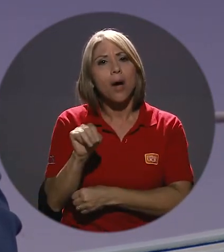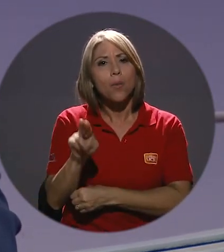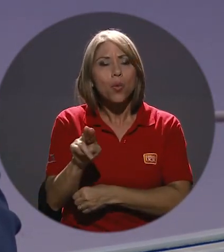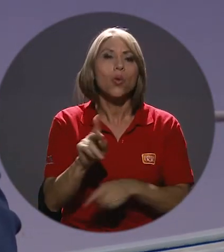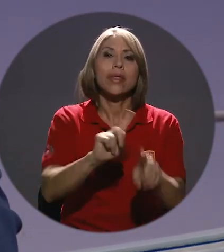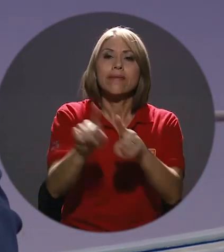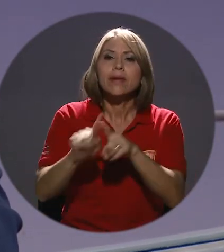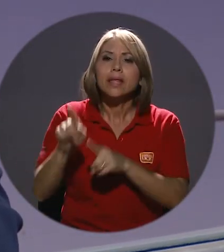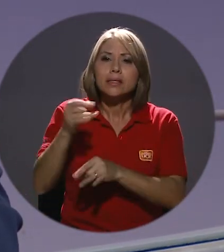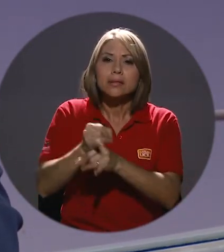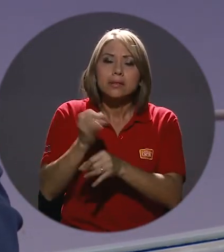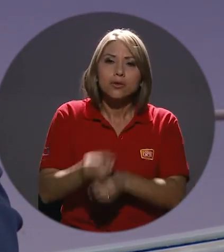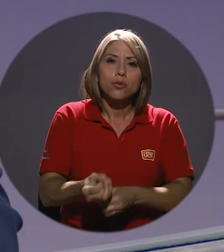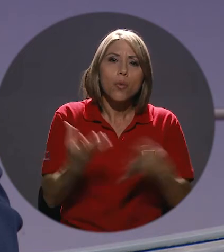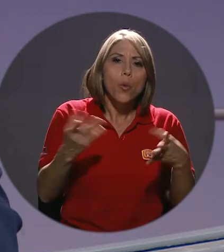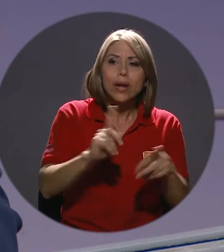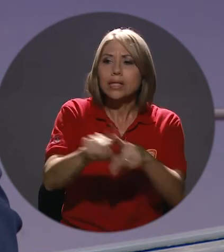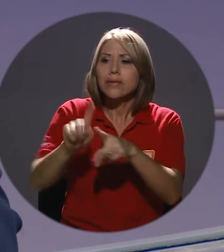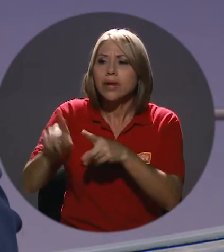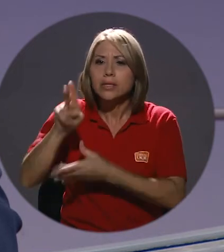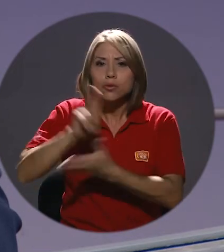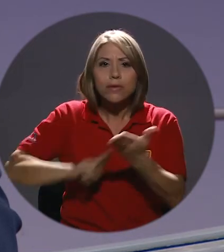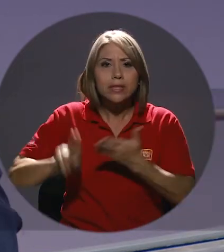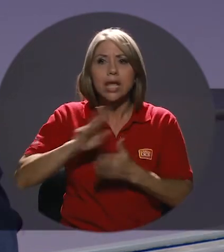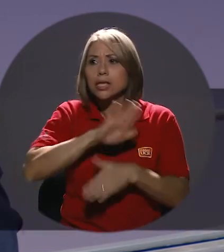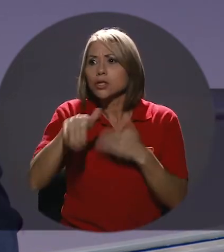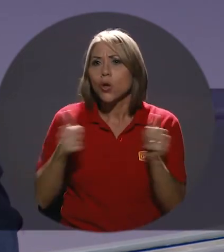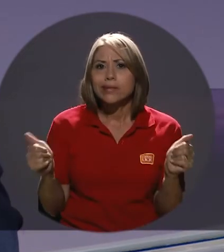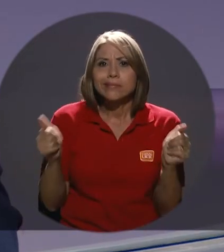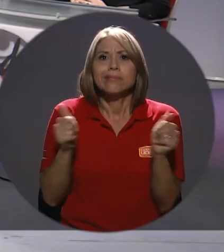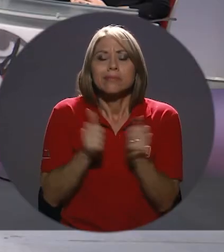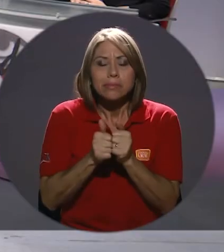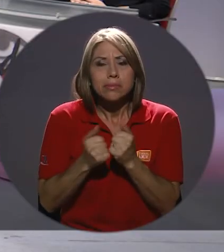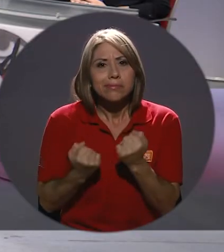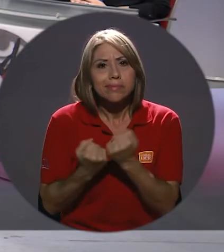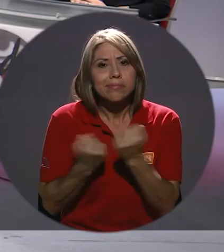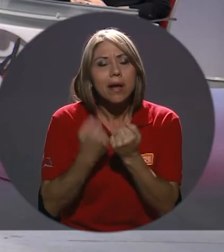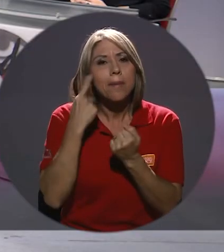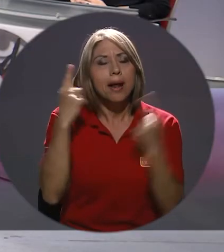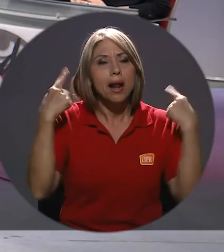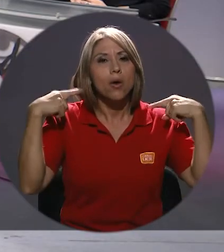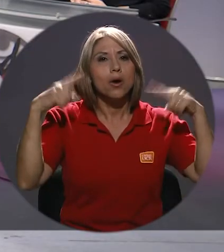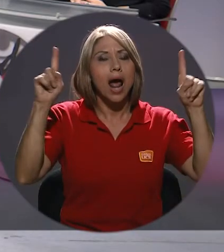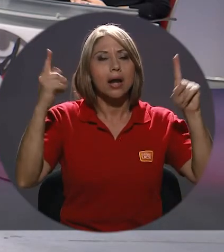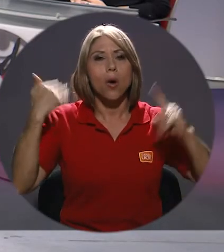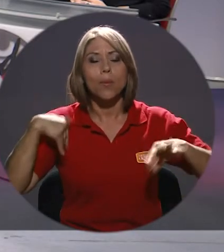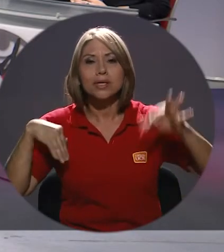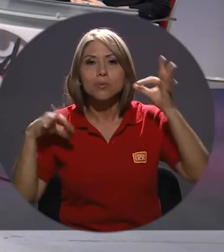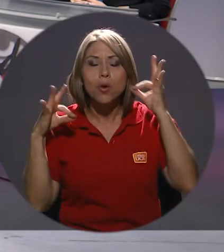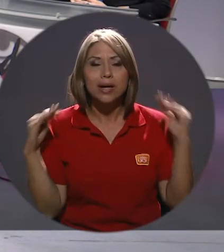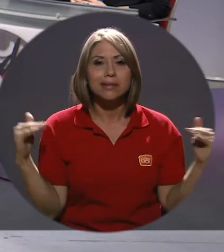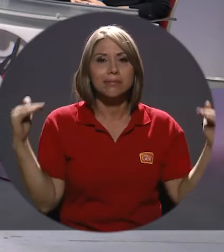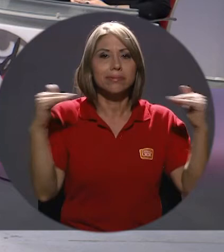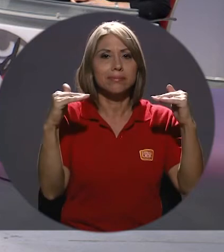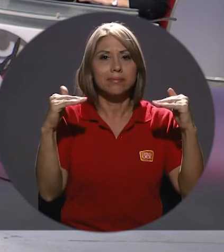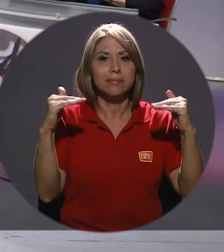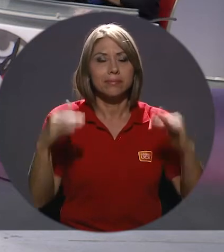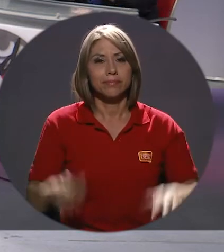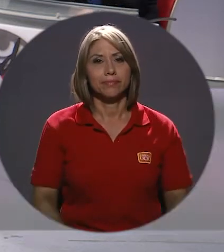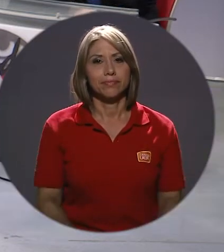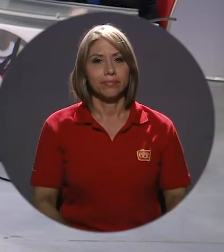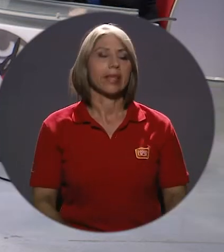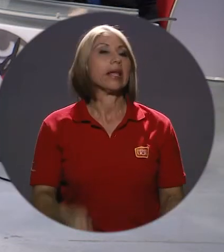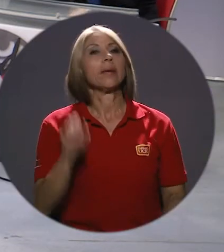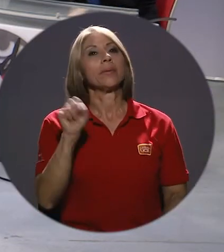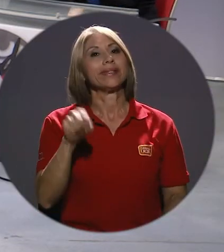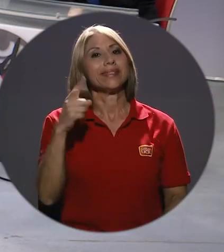instituciones públicas, universidades, acompañamiento, para poder lograr una mayor igualdad entre hombres y mujeres.